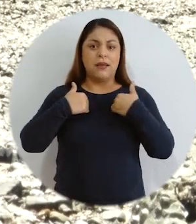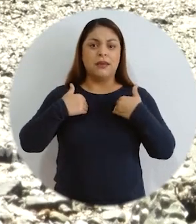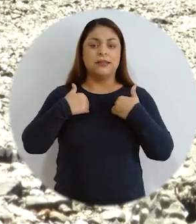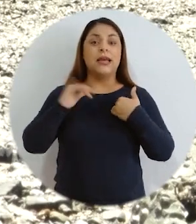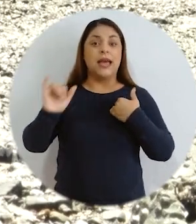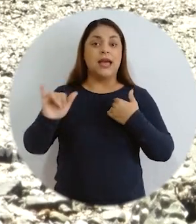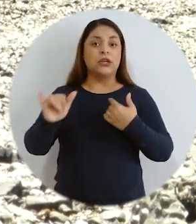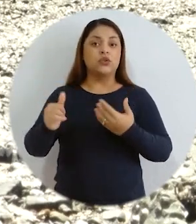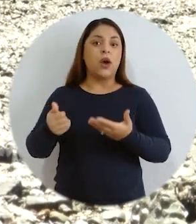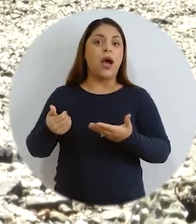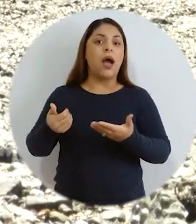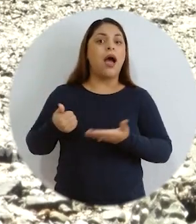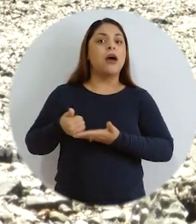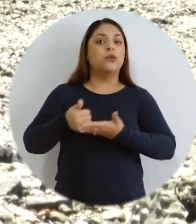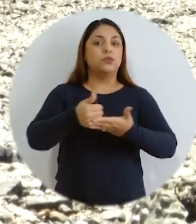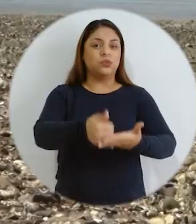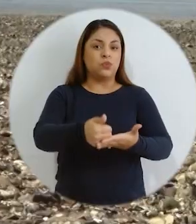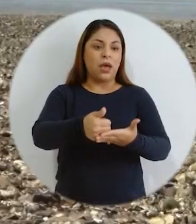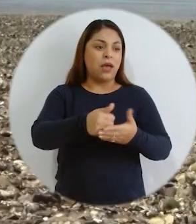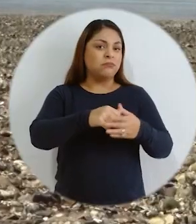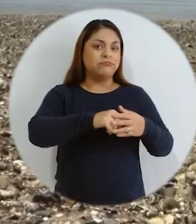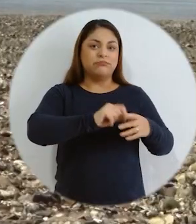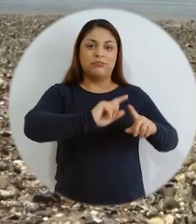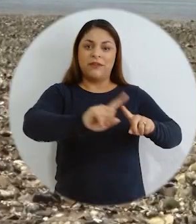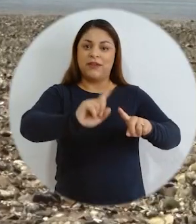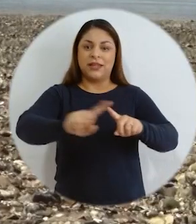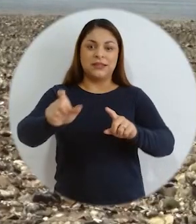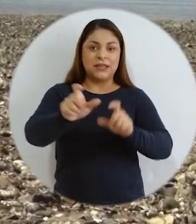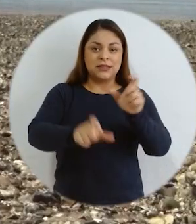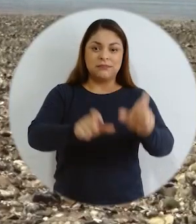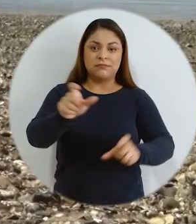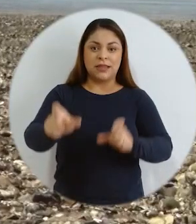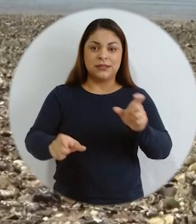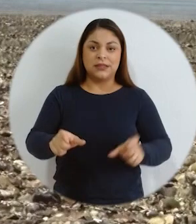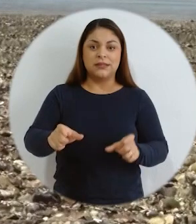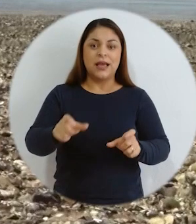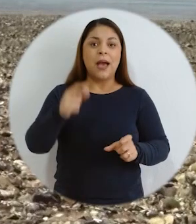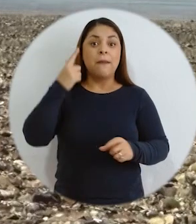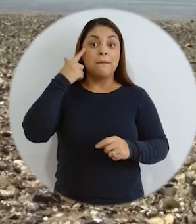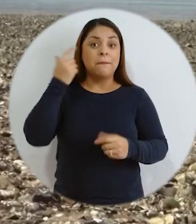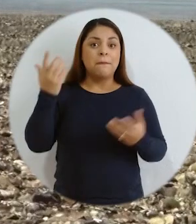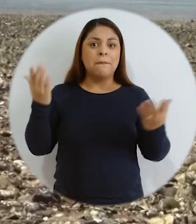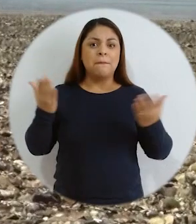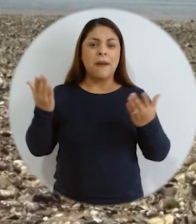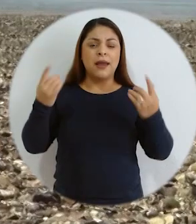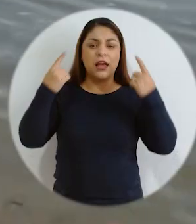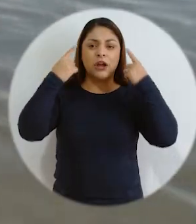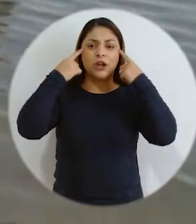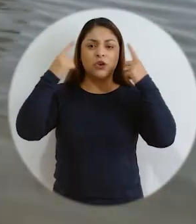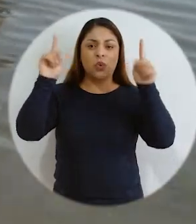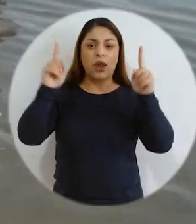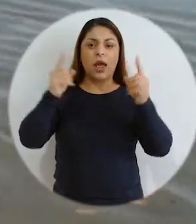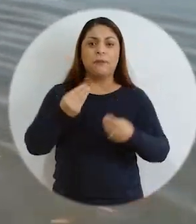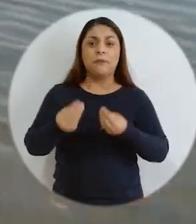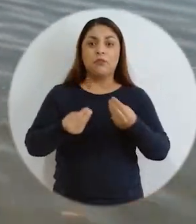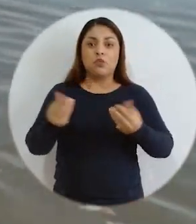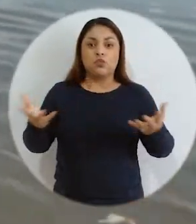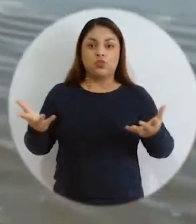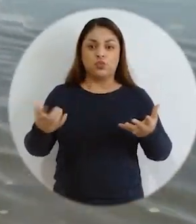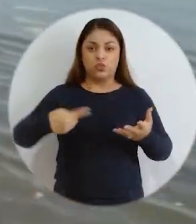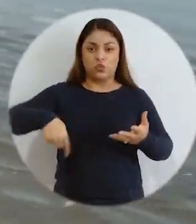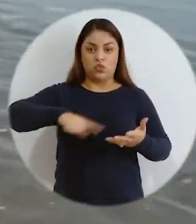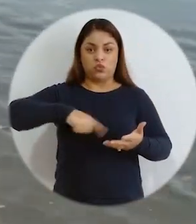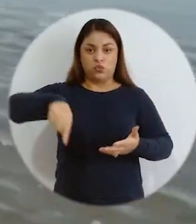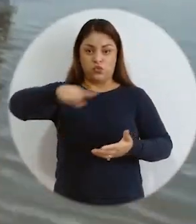base en la cadena trófica, van aportando, ¿verdad?, a otras especies hasta que llegan, ¿verdad?, a